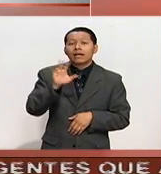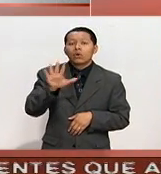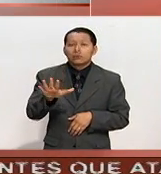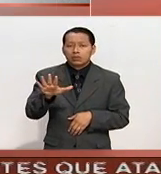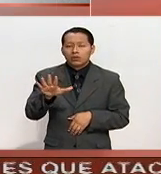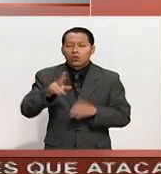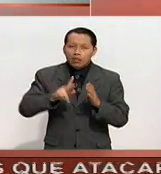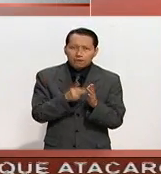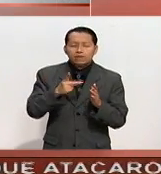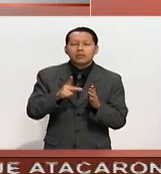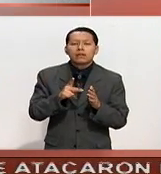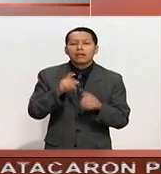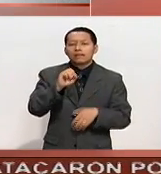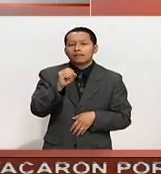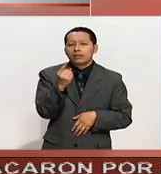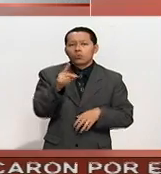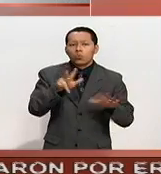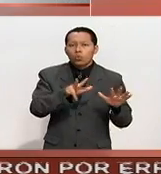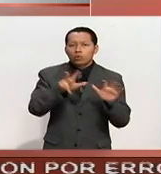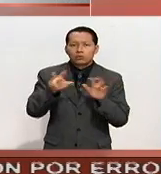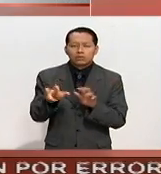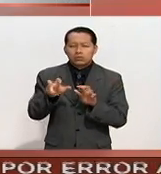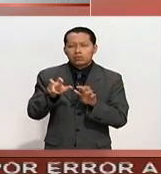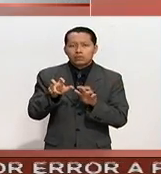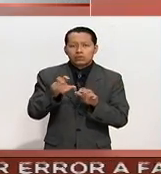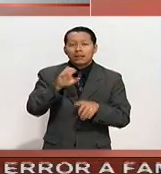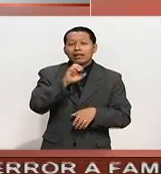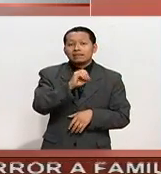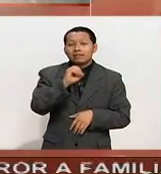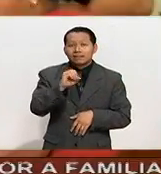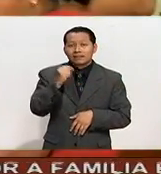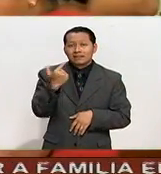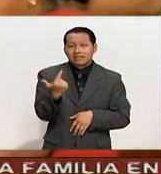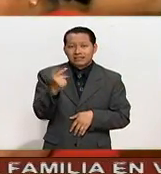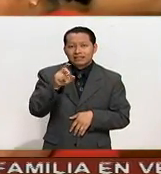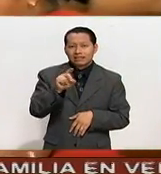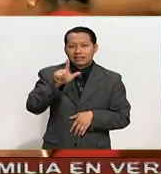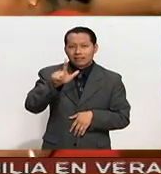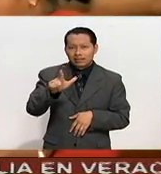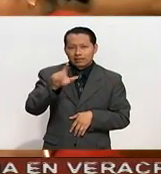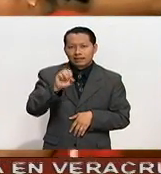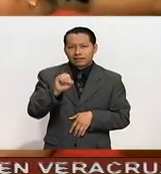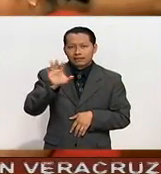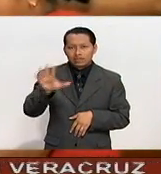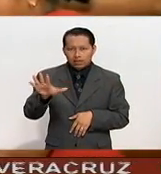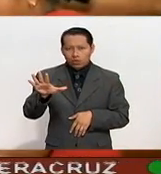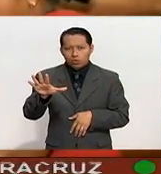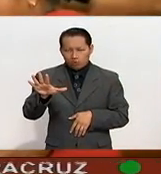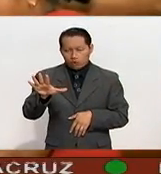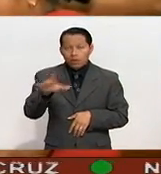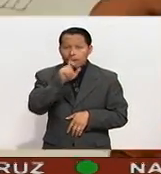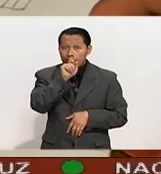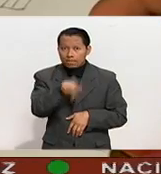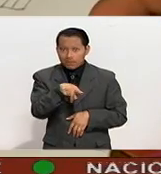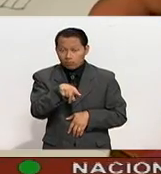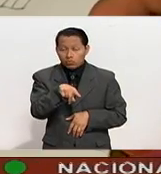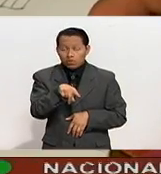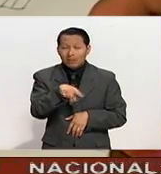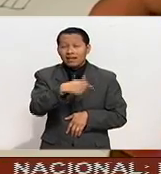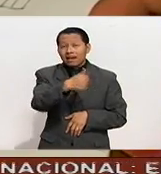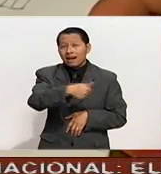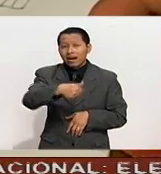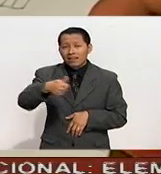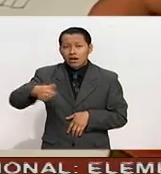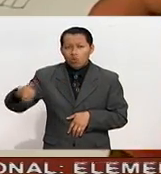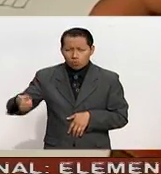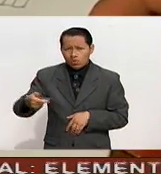3705. Lo repito, 01800 007 3705, y dependiendo del caso de cada quien